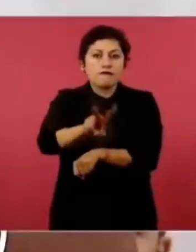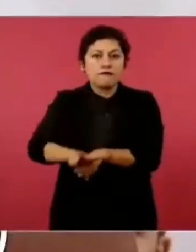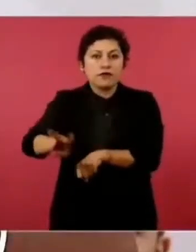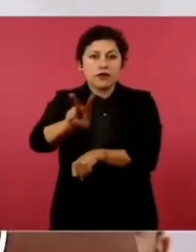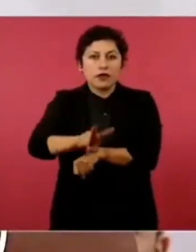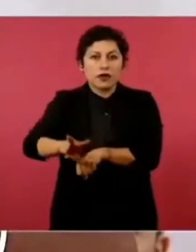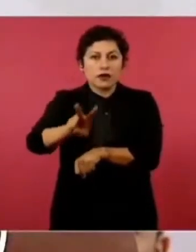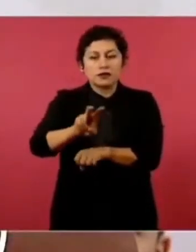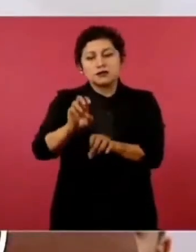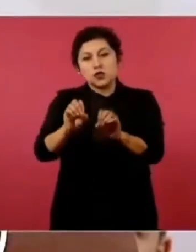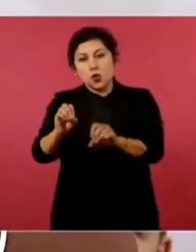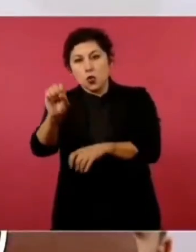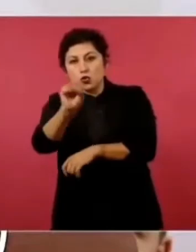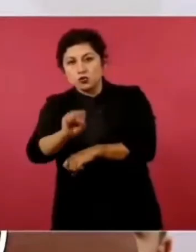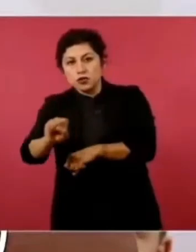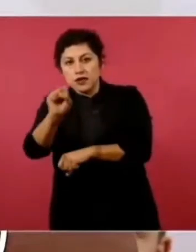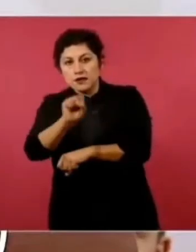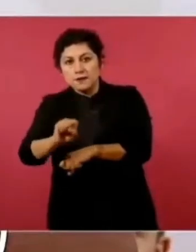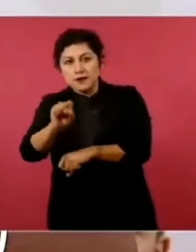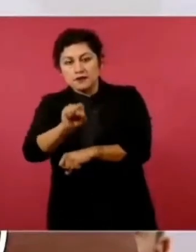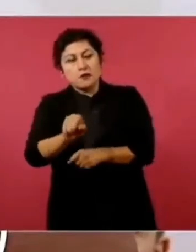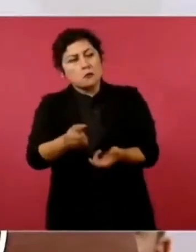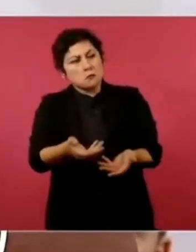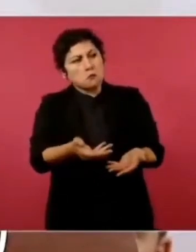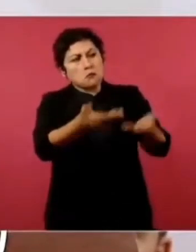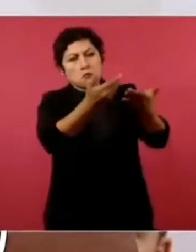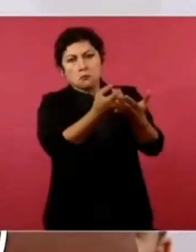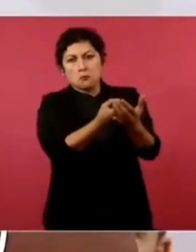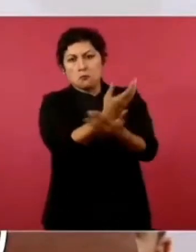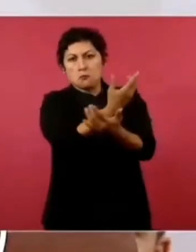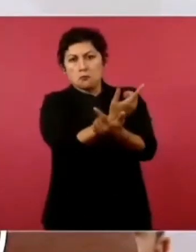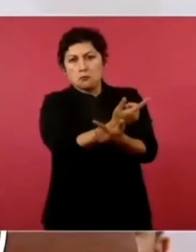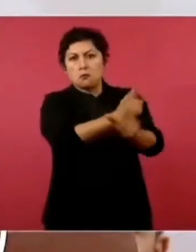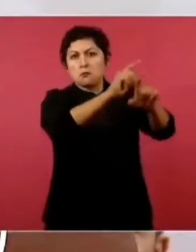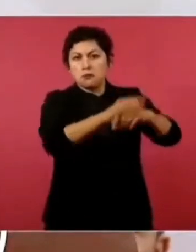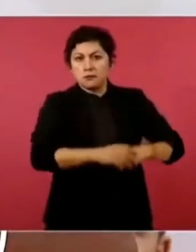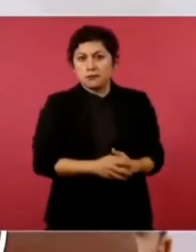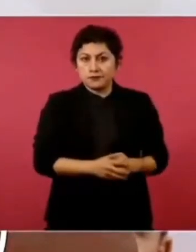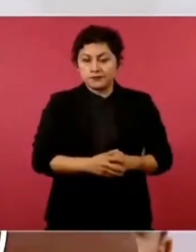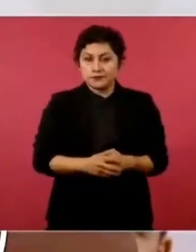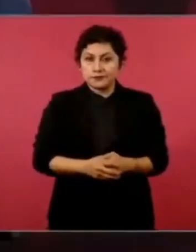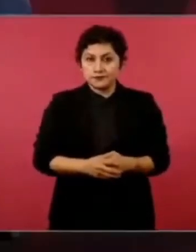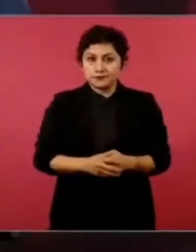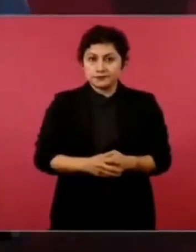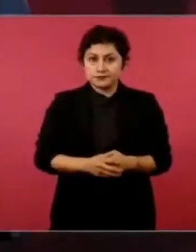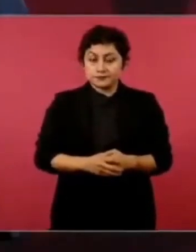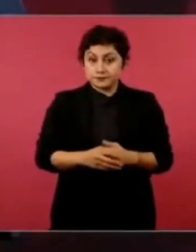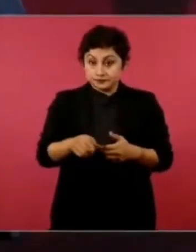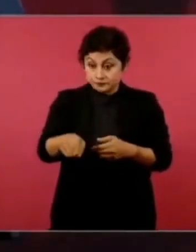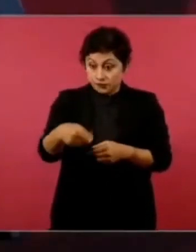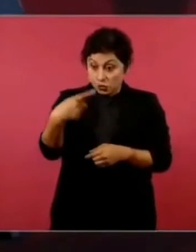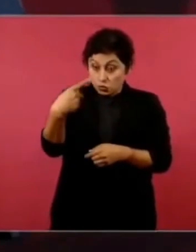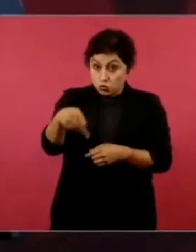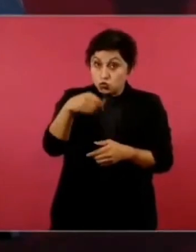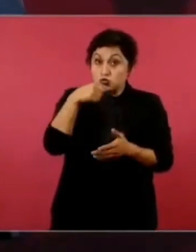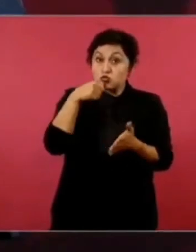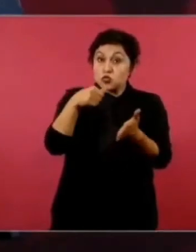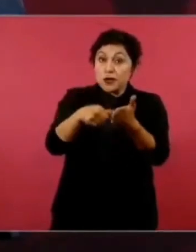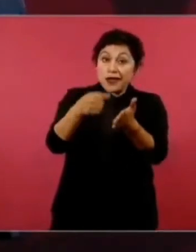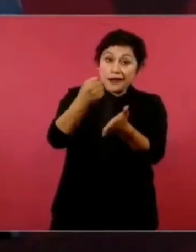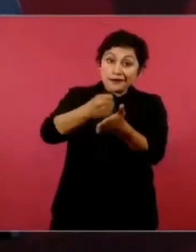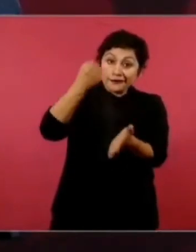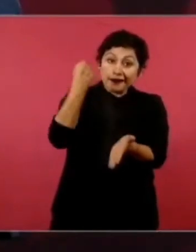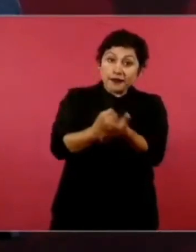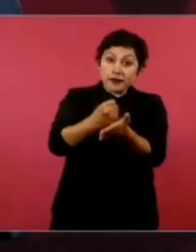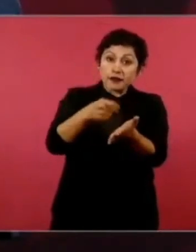dándole a los directores de los reclusorios no más de 24 horas para